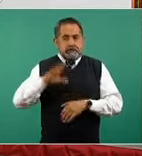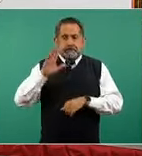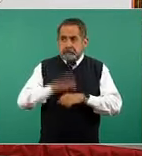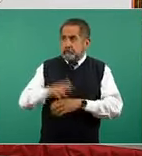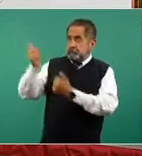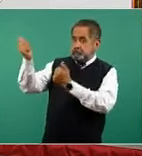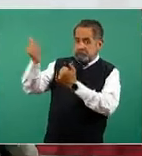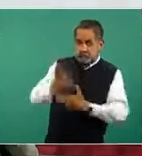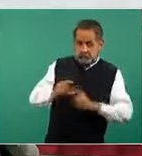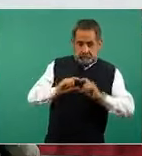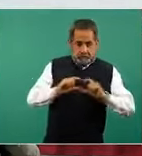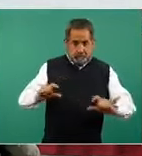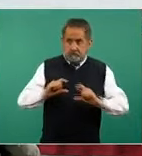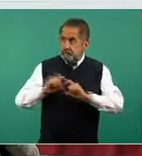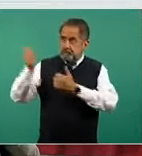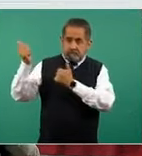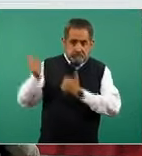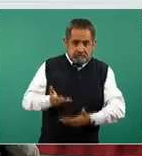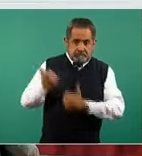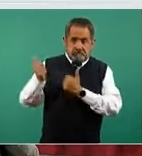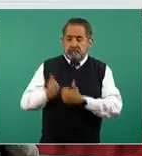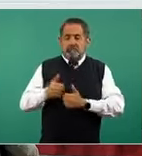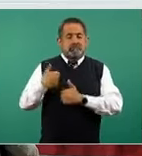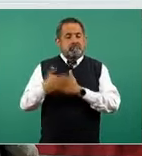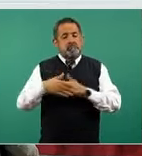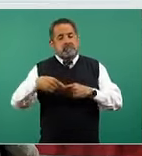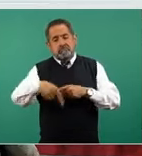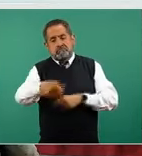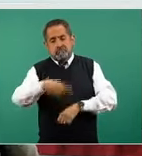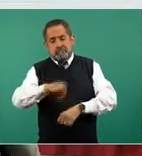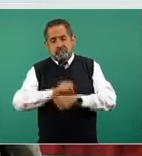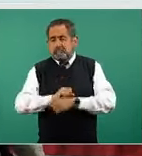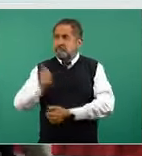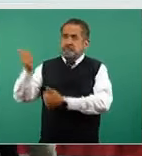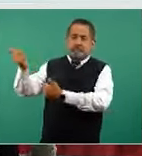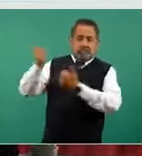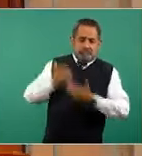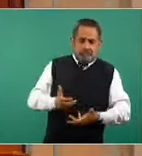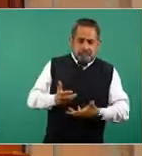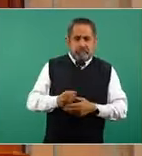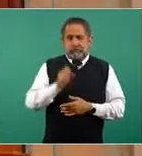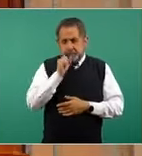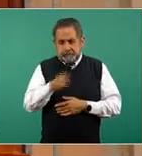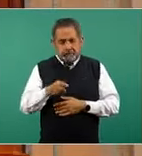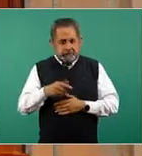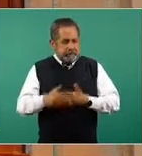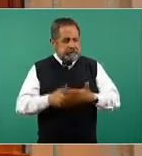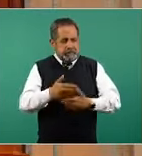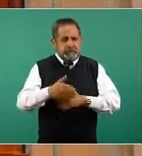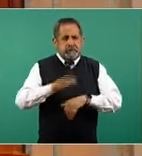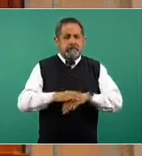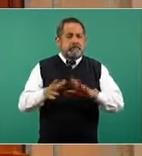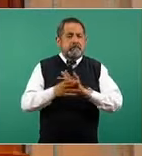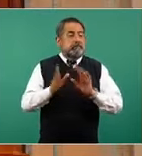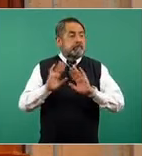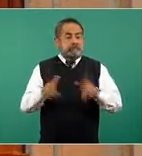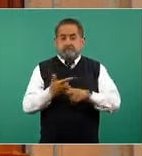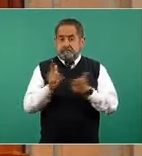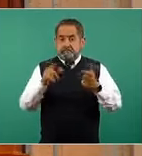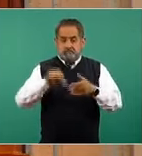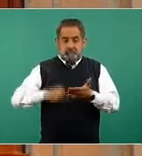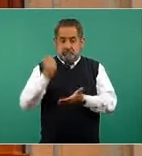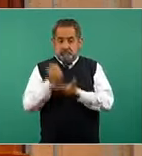de vacuna, embarques de vacuna que van a llegar en esta semana, además del que vamos a ver más adelante que se liberó el día